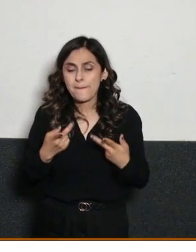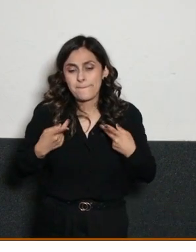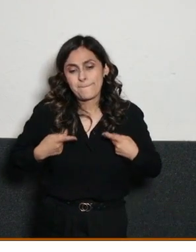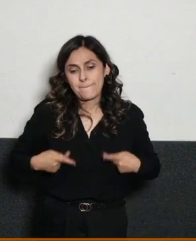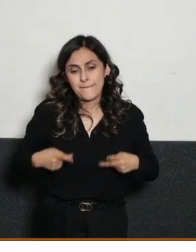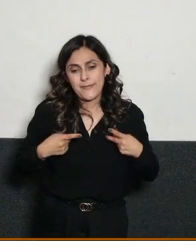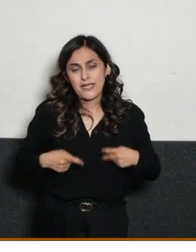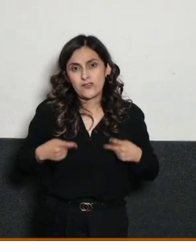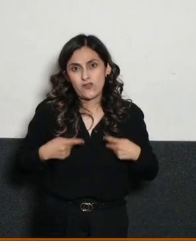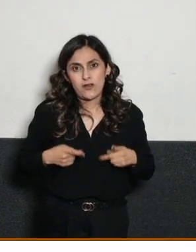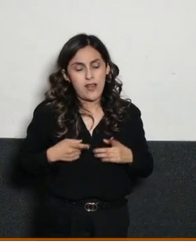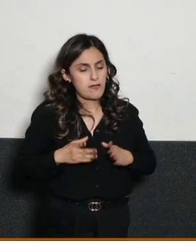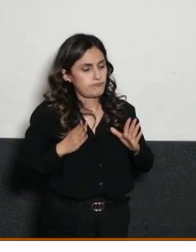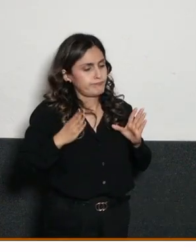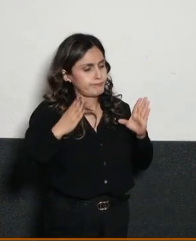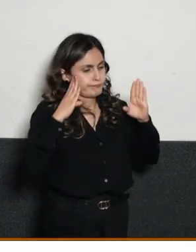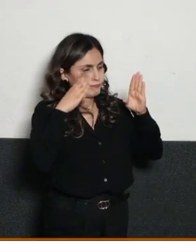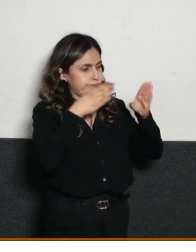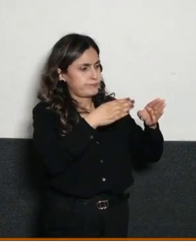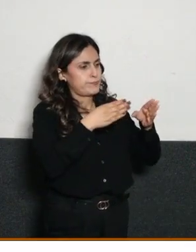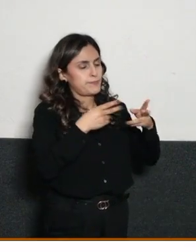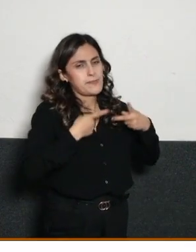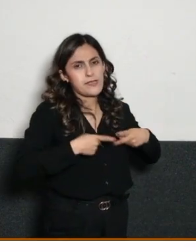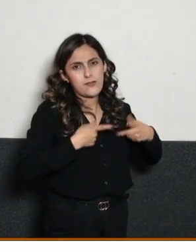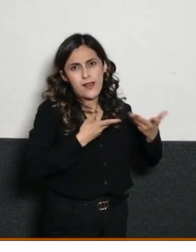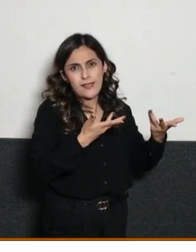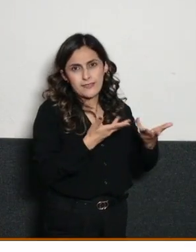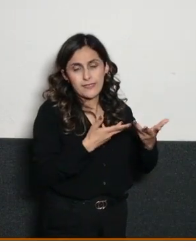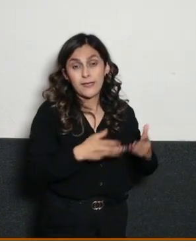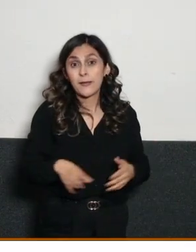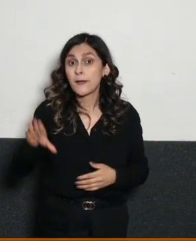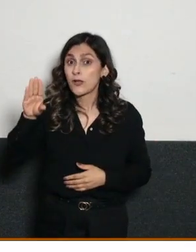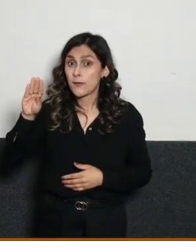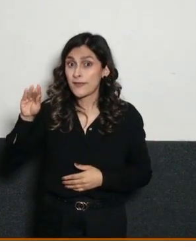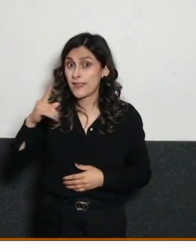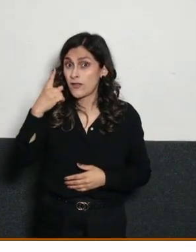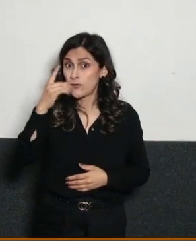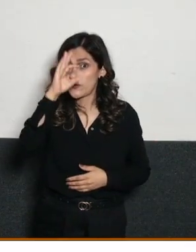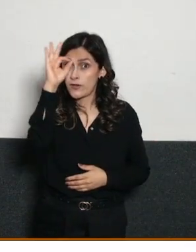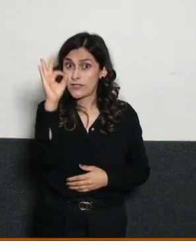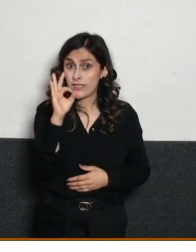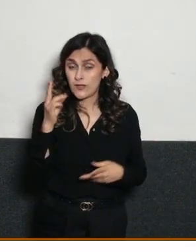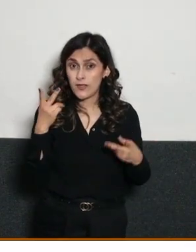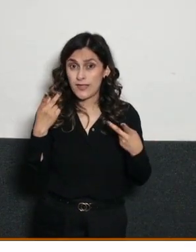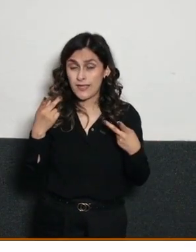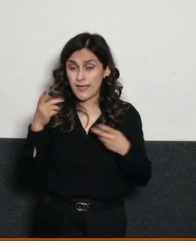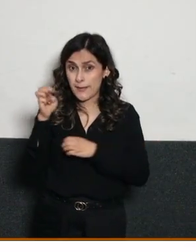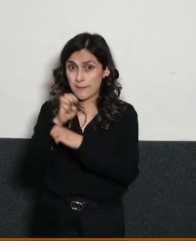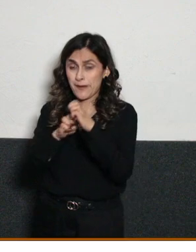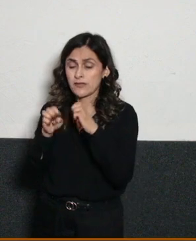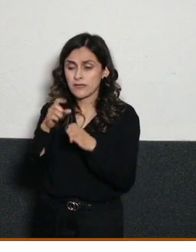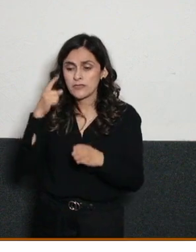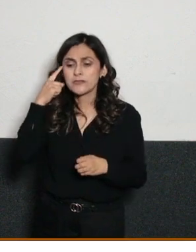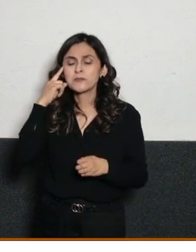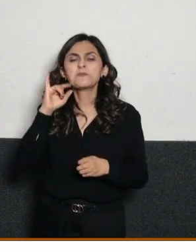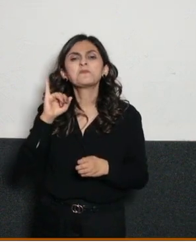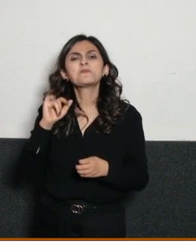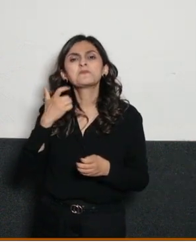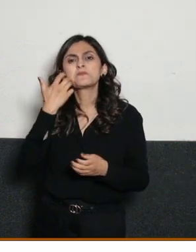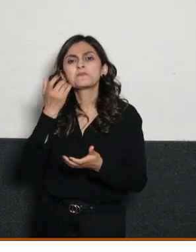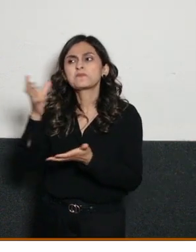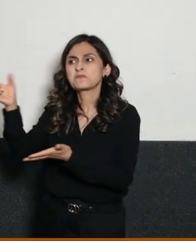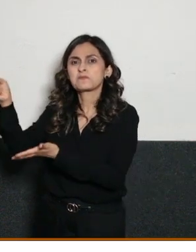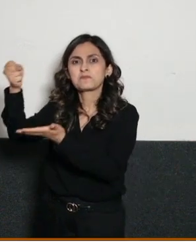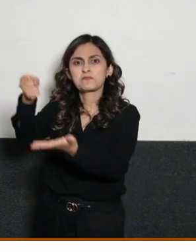cosas de personas. El 91% de las empresas que entrevistaron decían que tienen planeado invertir en inteligencia